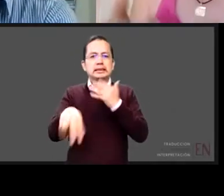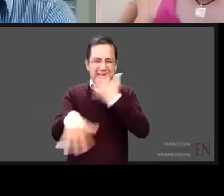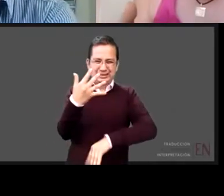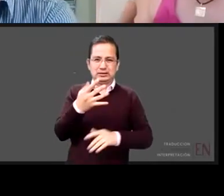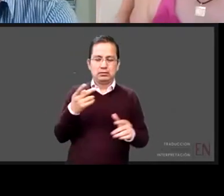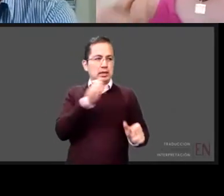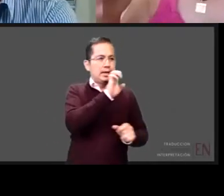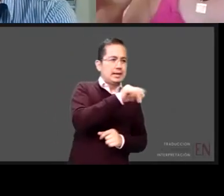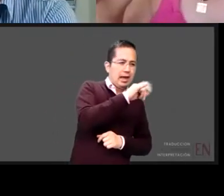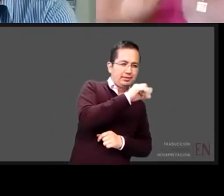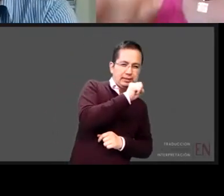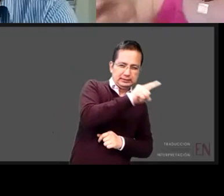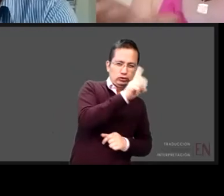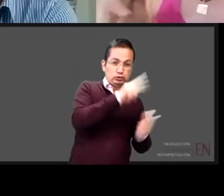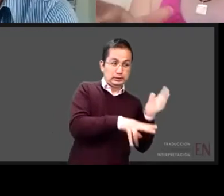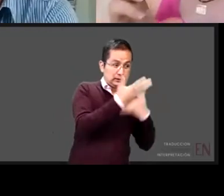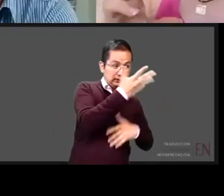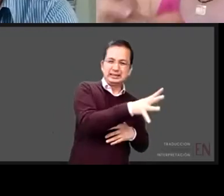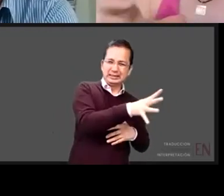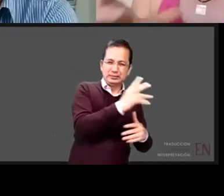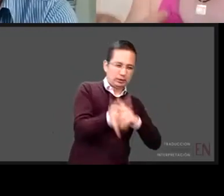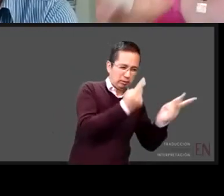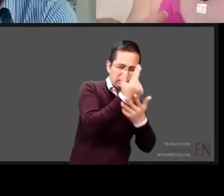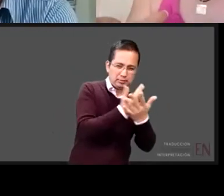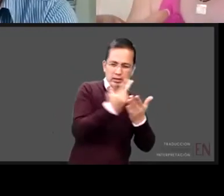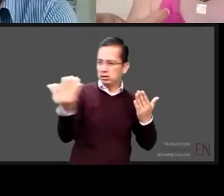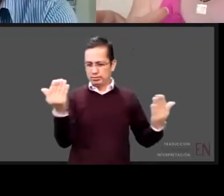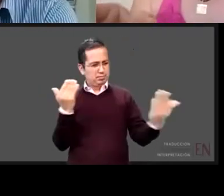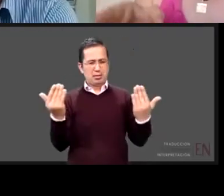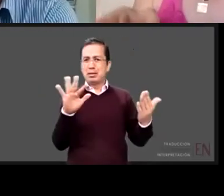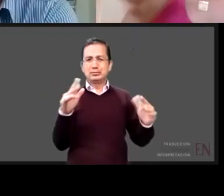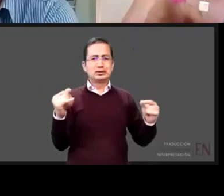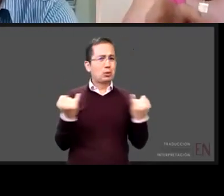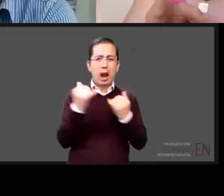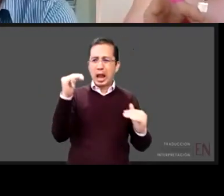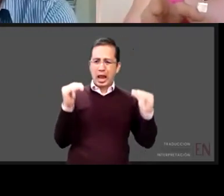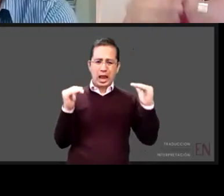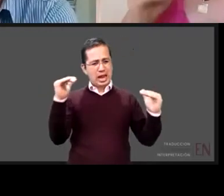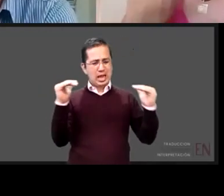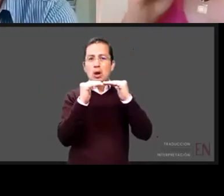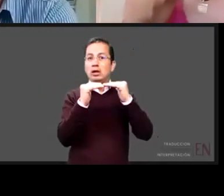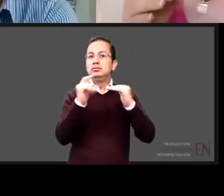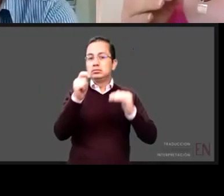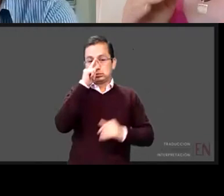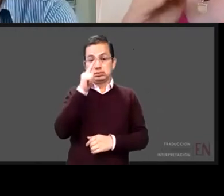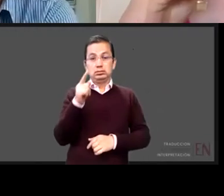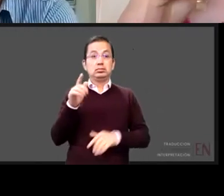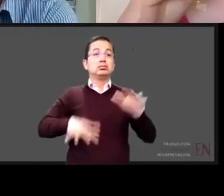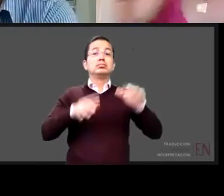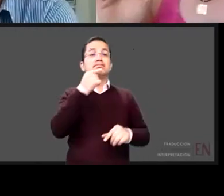de 2010, donde precisamente es muy similar al parámetro de quienes piensan que los niños y las